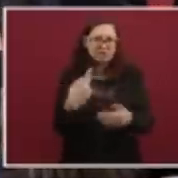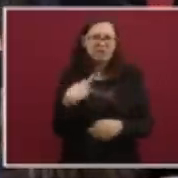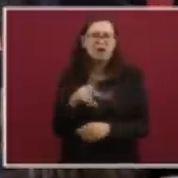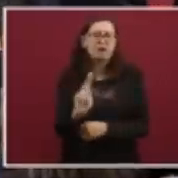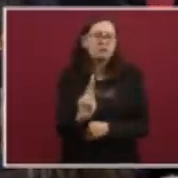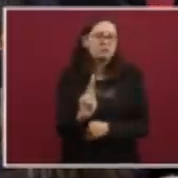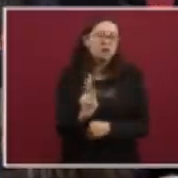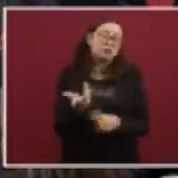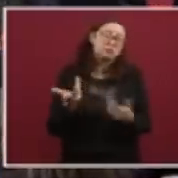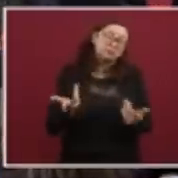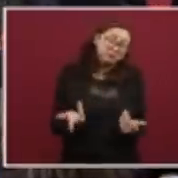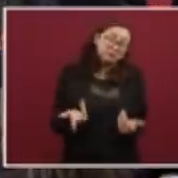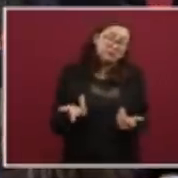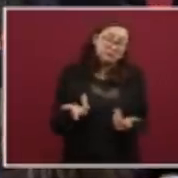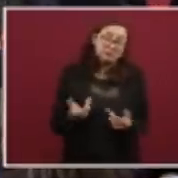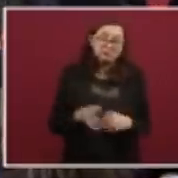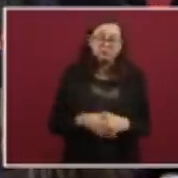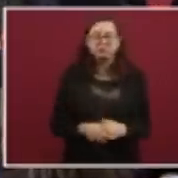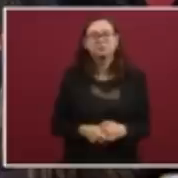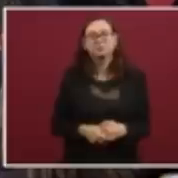así como